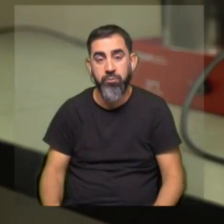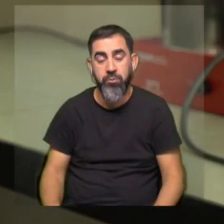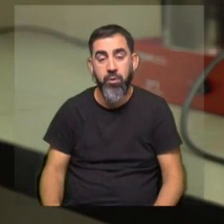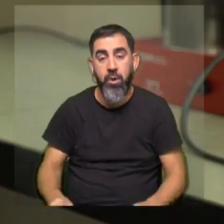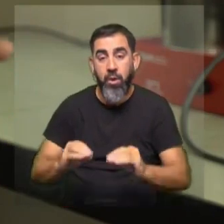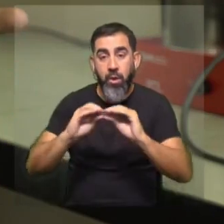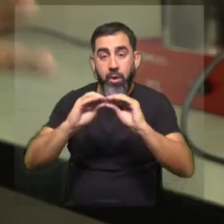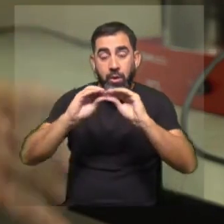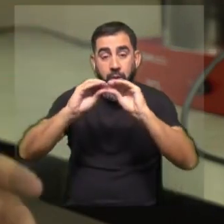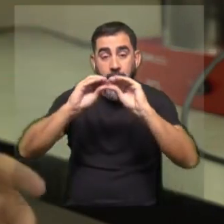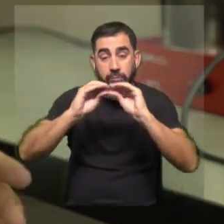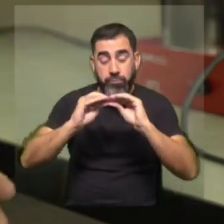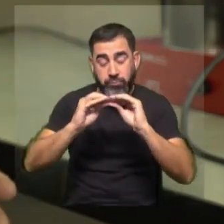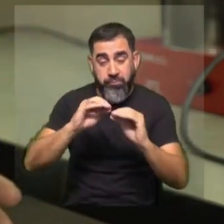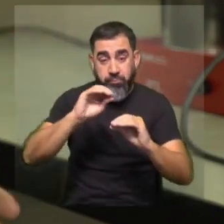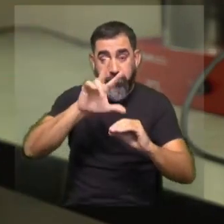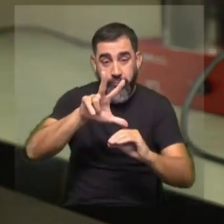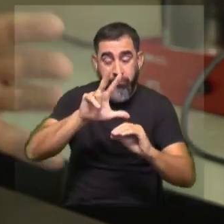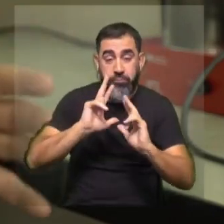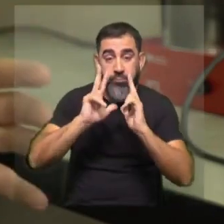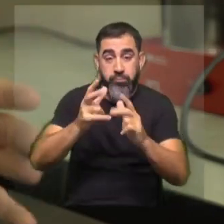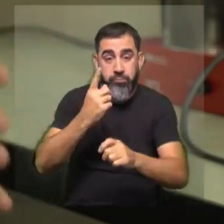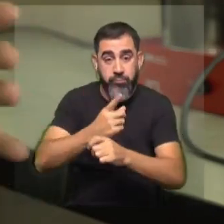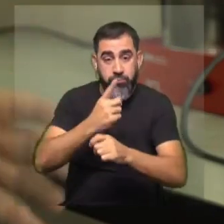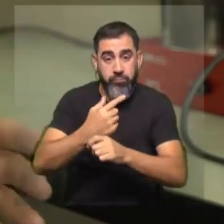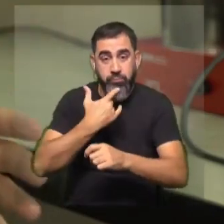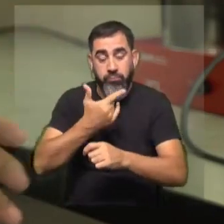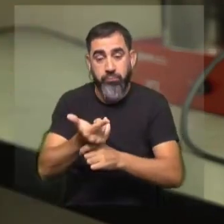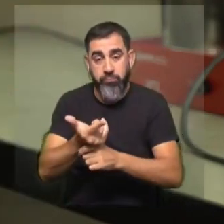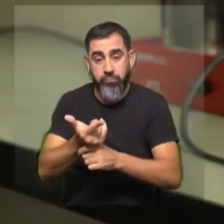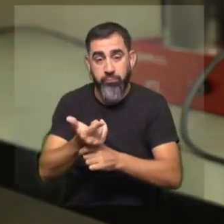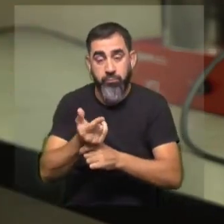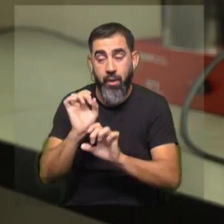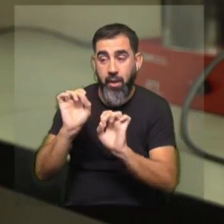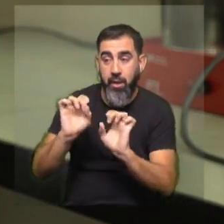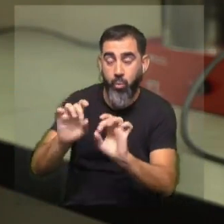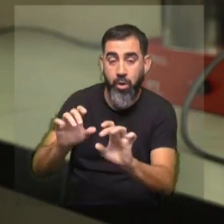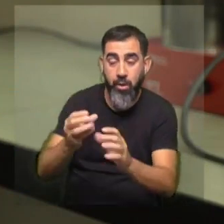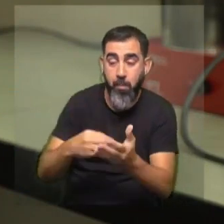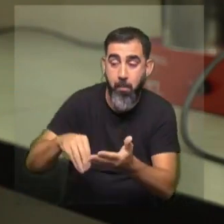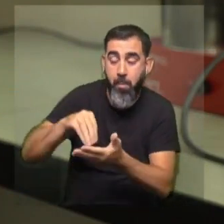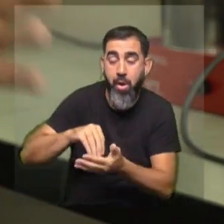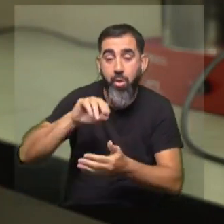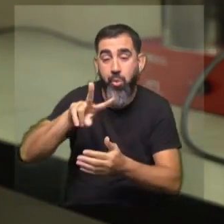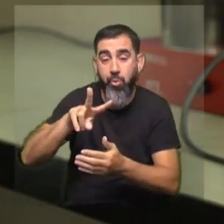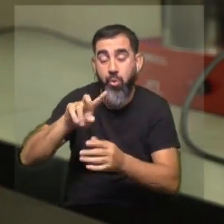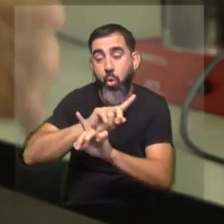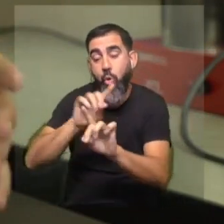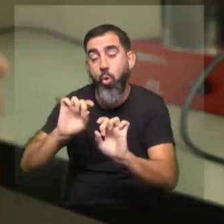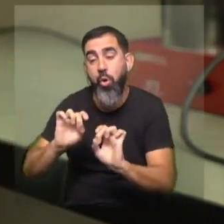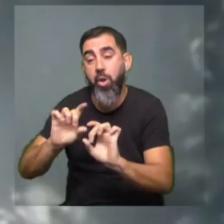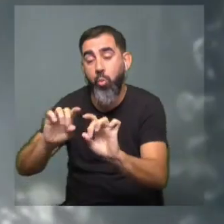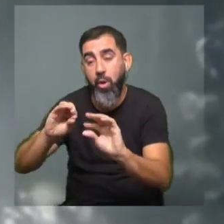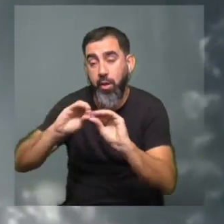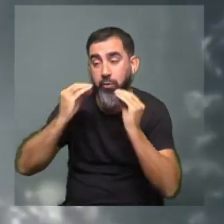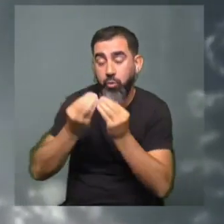suma del 3 que mencionaba como ejemplo de radiación natural y el 2 que suma a